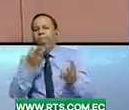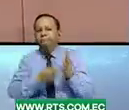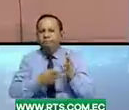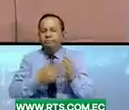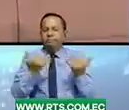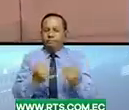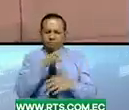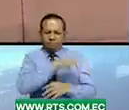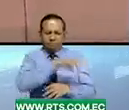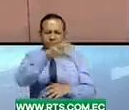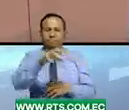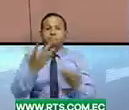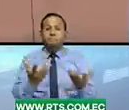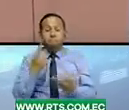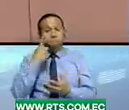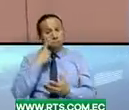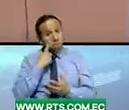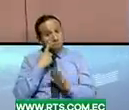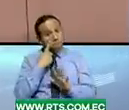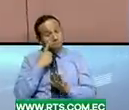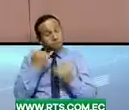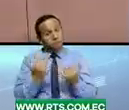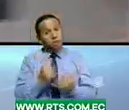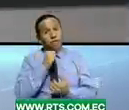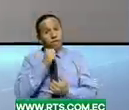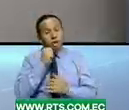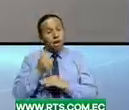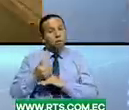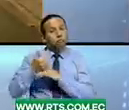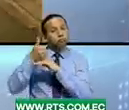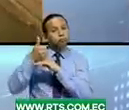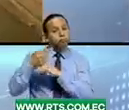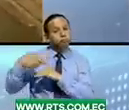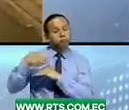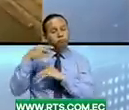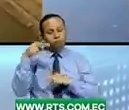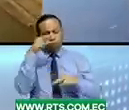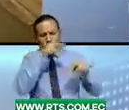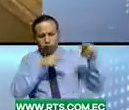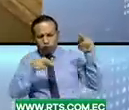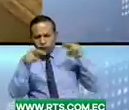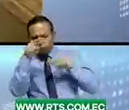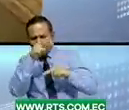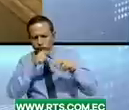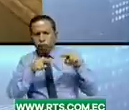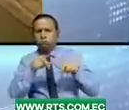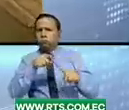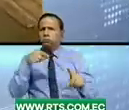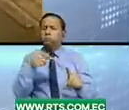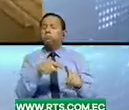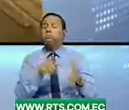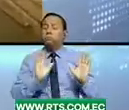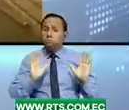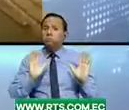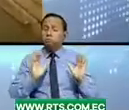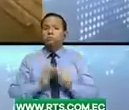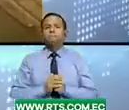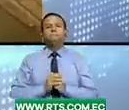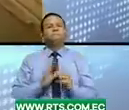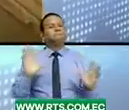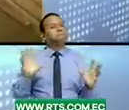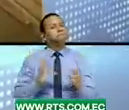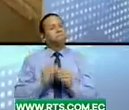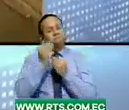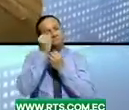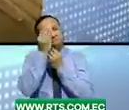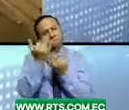estos puntos que también hay que recalcar, la autoridad de seguridad pues tiene la lupa puesta justamente en estos sectores. Bien, ese es el